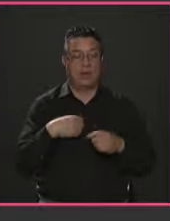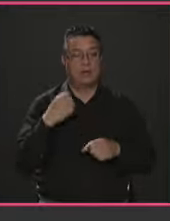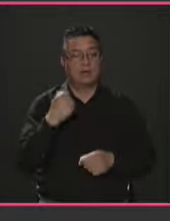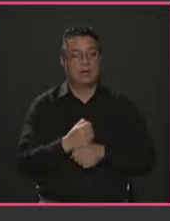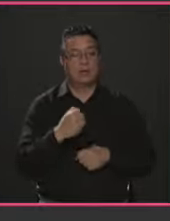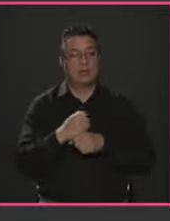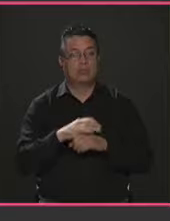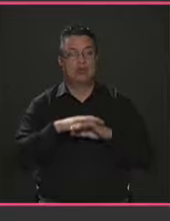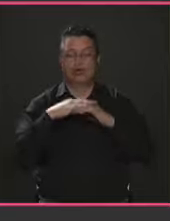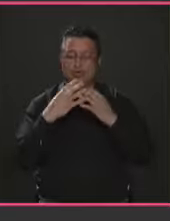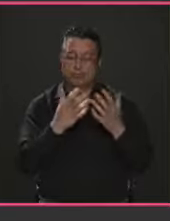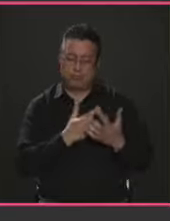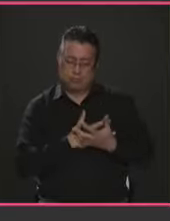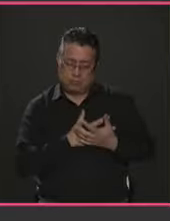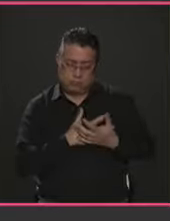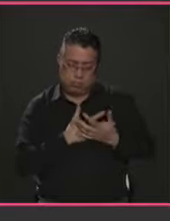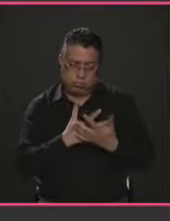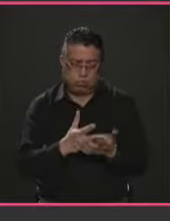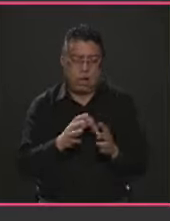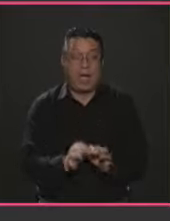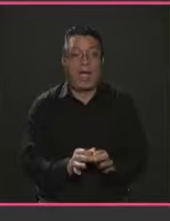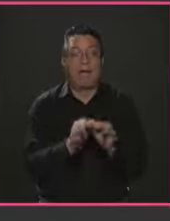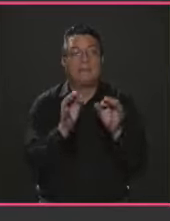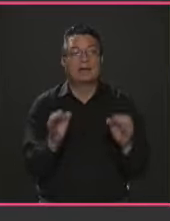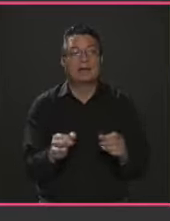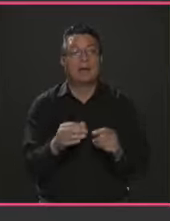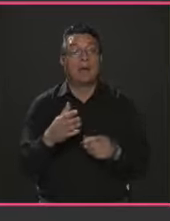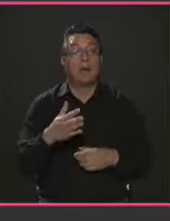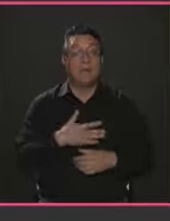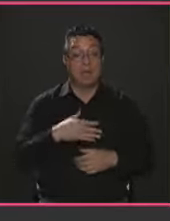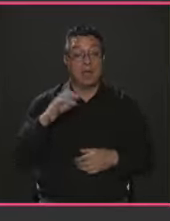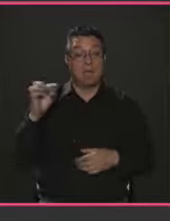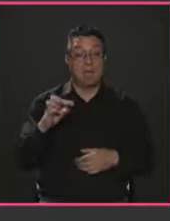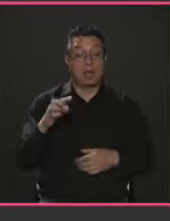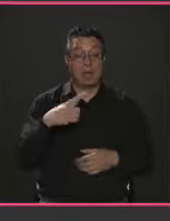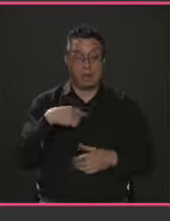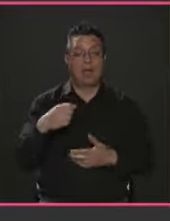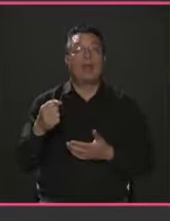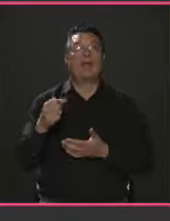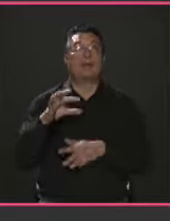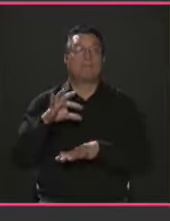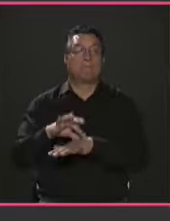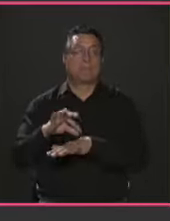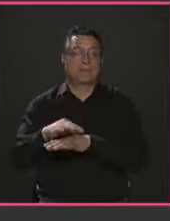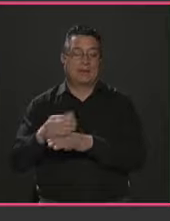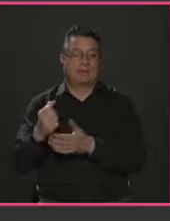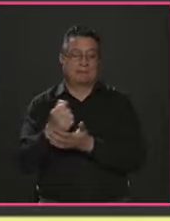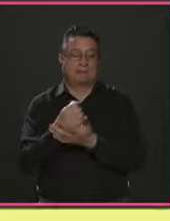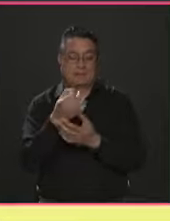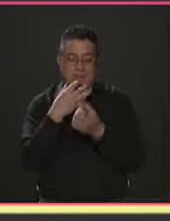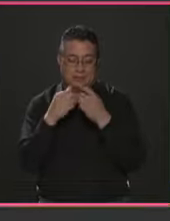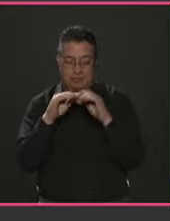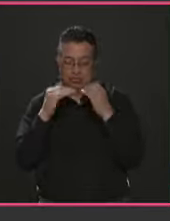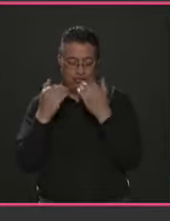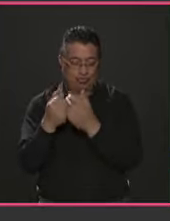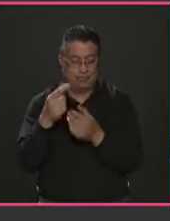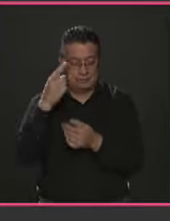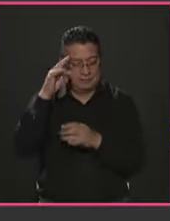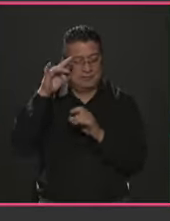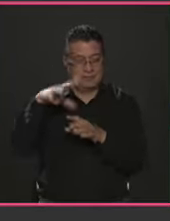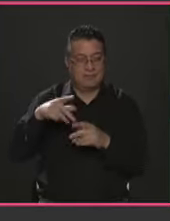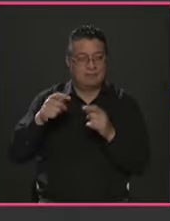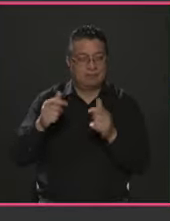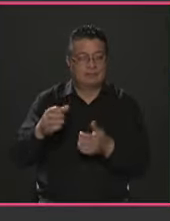todo el amor y toda la pasión que tiene algo en específico entonces para mi papá ha sido la medicina eh él tiene como objetivo de vida y él lo dice